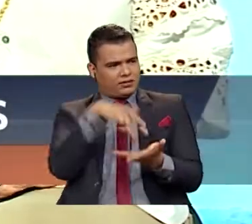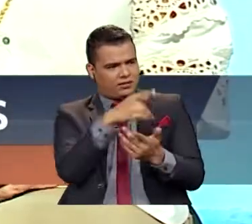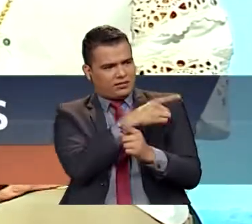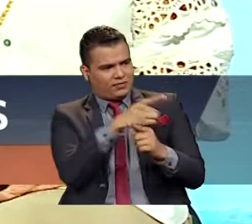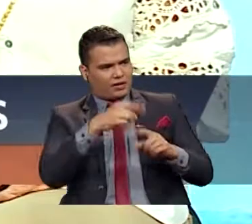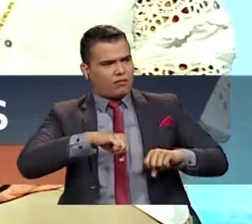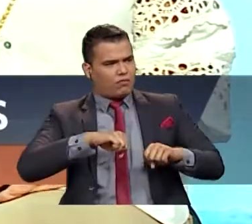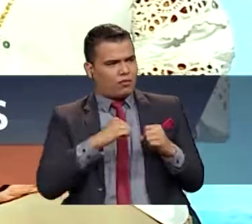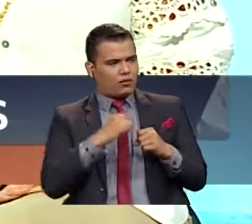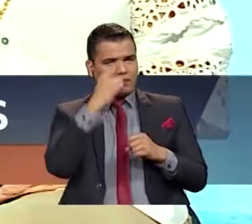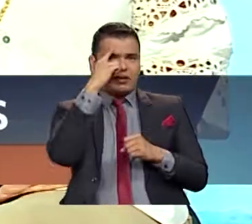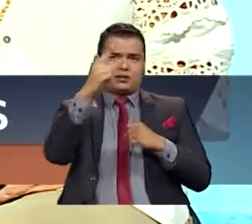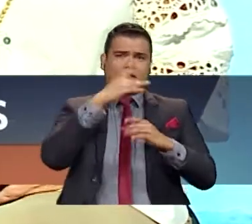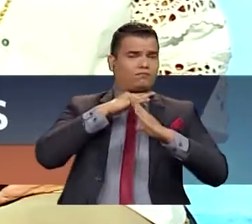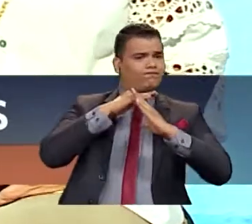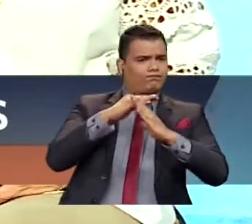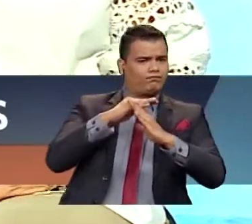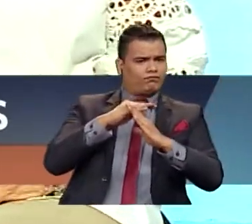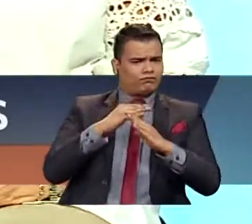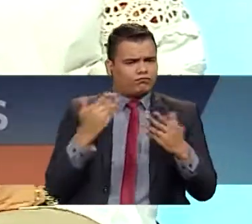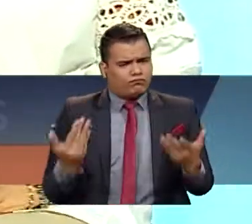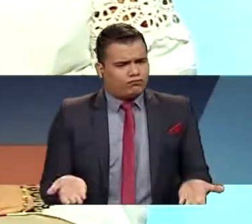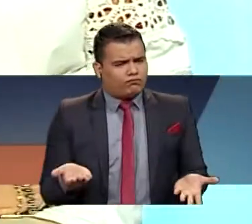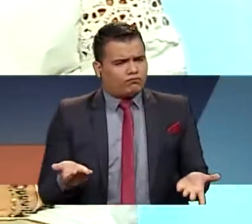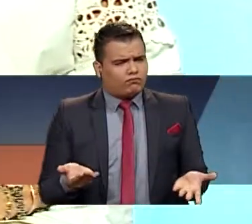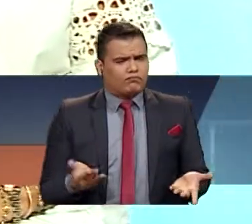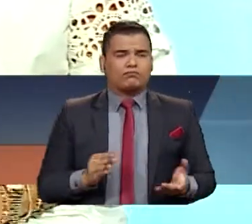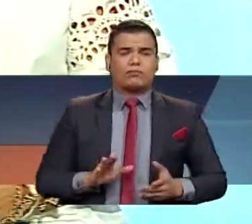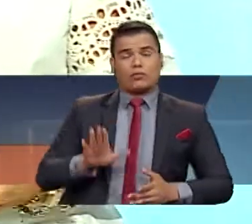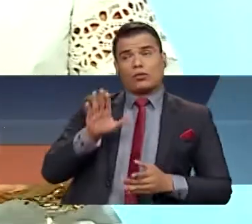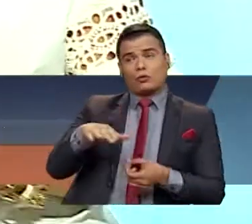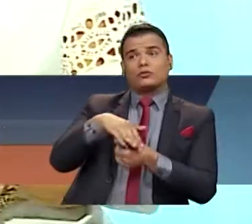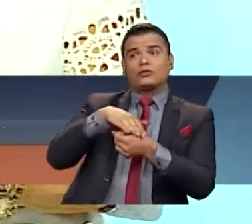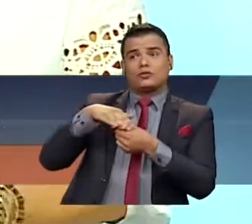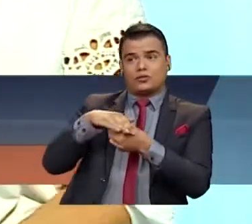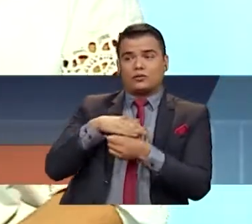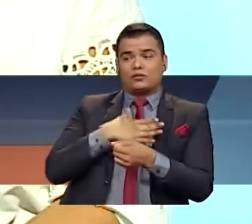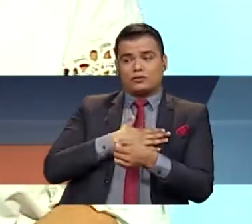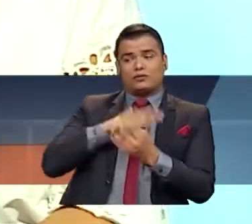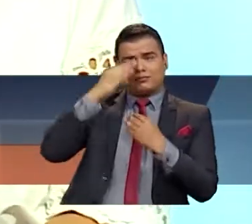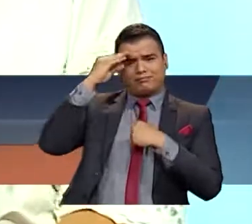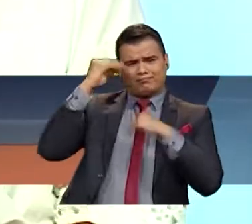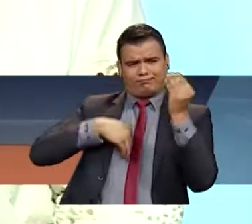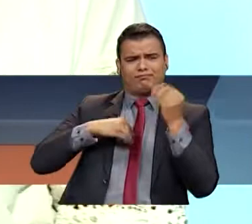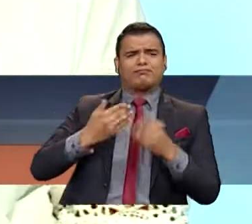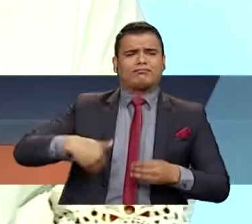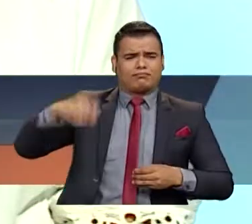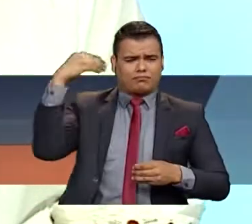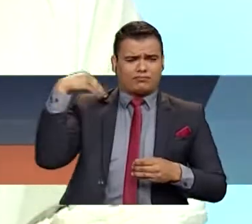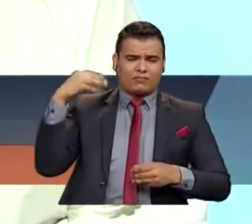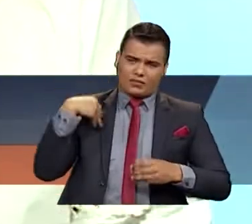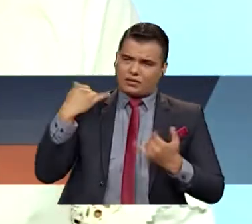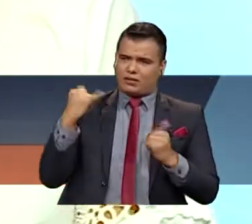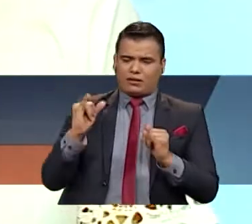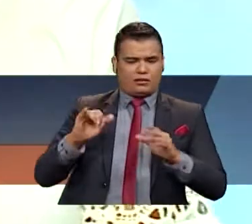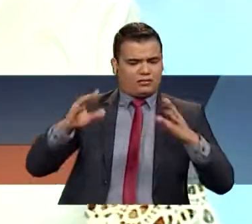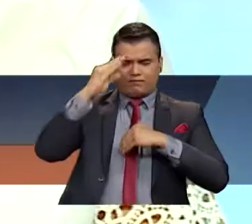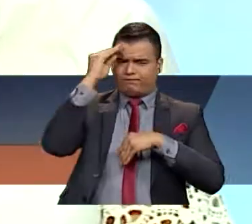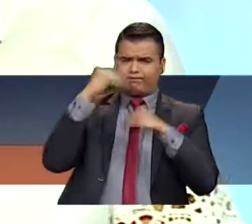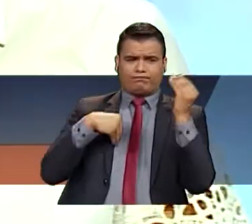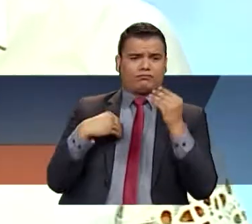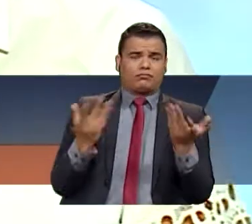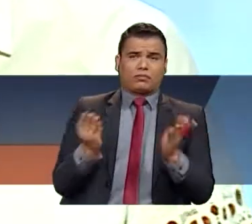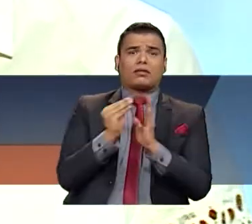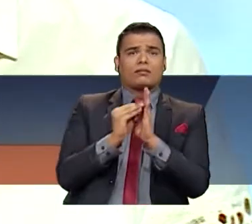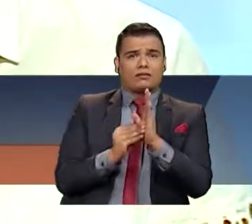evitar que se centralice ese manejo. Sí, yo creo que una de las cosas por las cuales yo más he rechazado